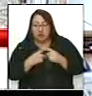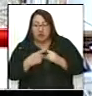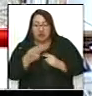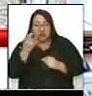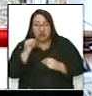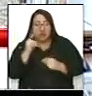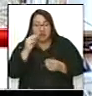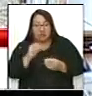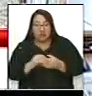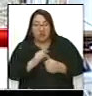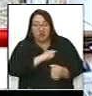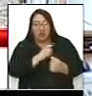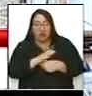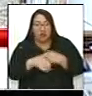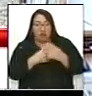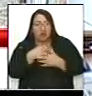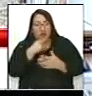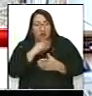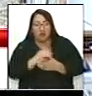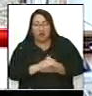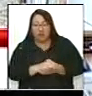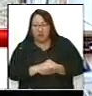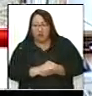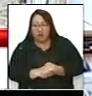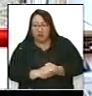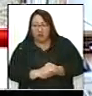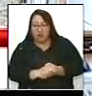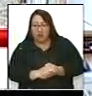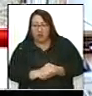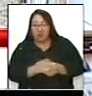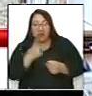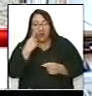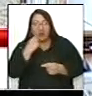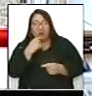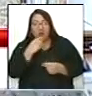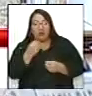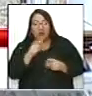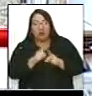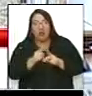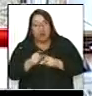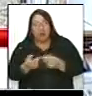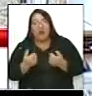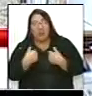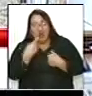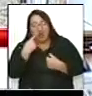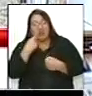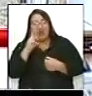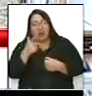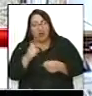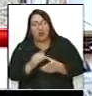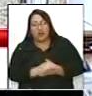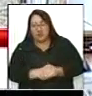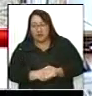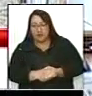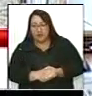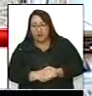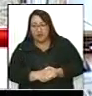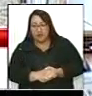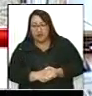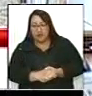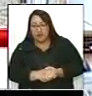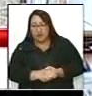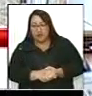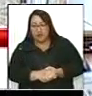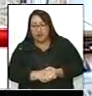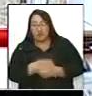enfoque de seguir empoderando a las mujeres, desde hombres y mujeres, porque también tenemos hombres líderes. Y como